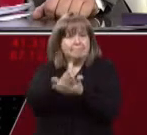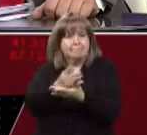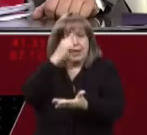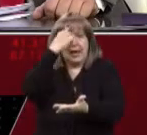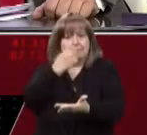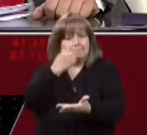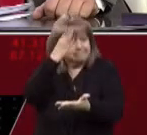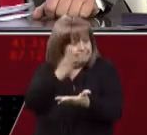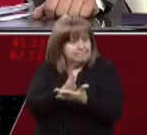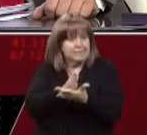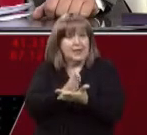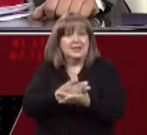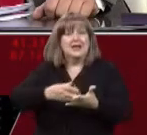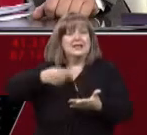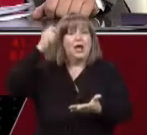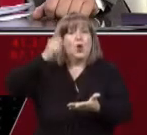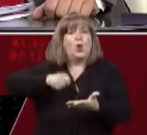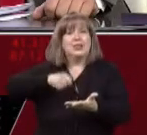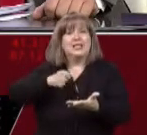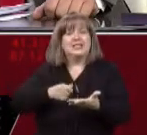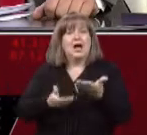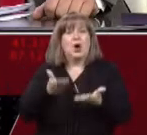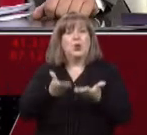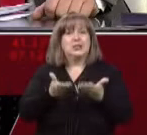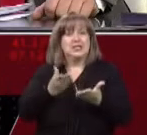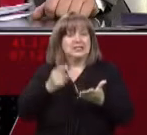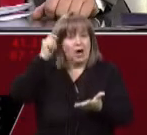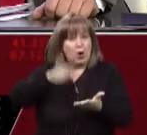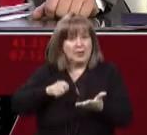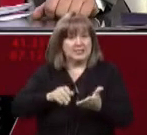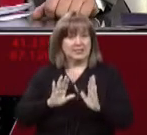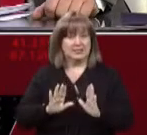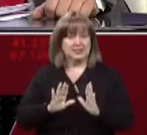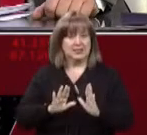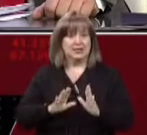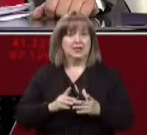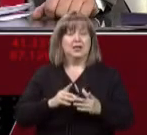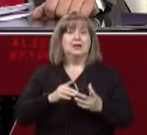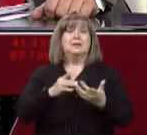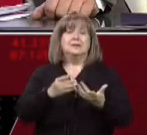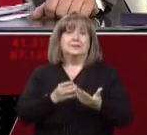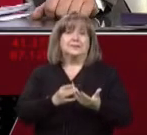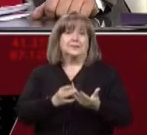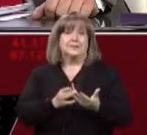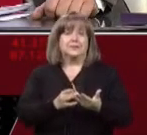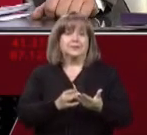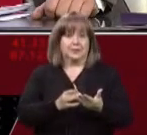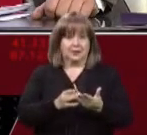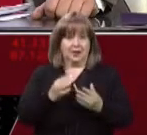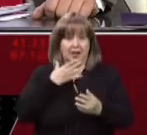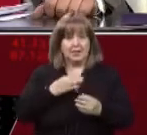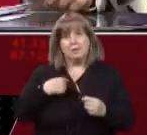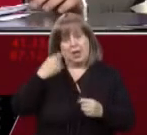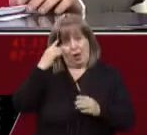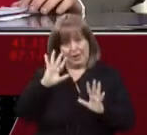o minorías como se las plantea, con pertenencias partidarias, quizás no estaríamos discutiendo esta modificación. ¿De acuerdo?